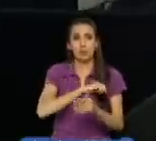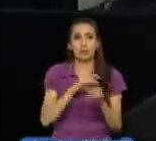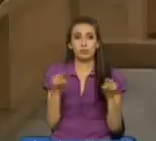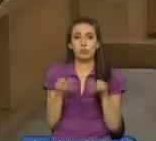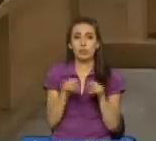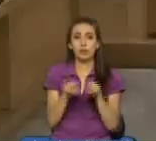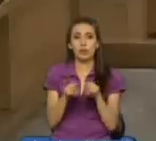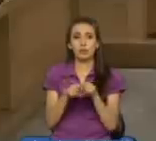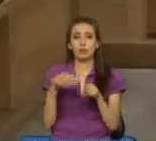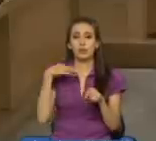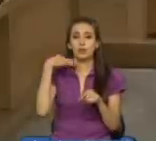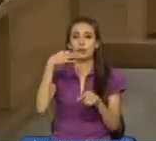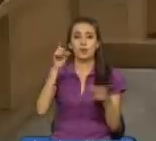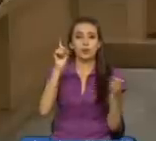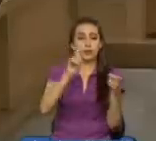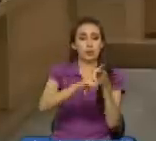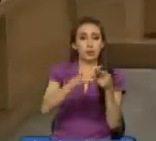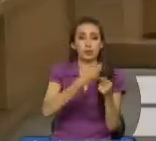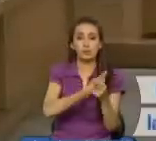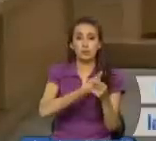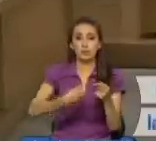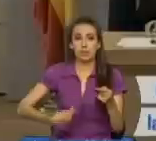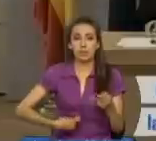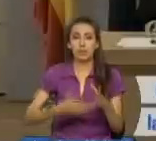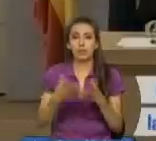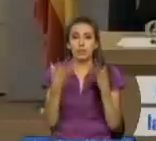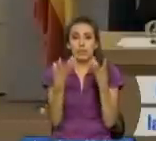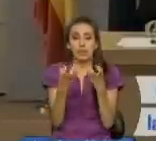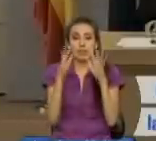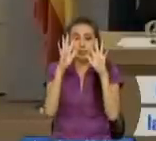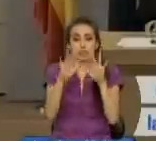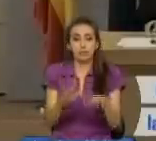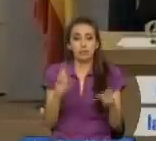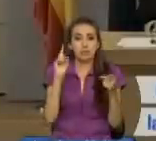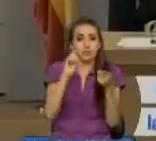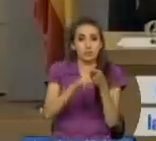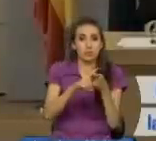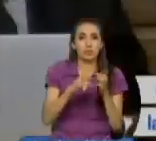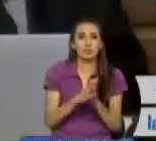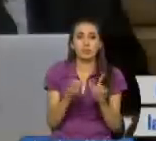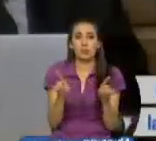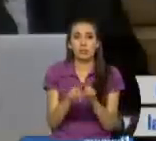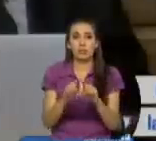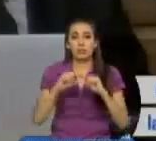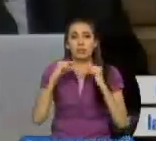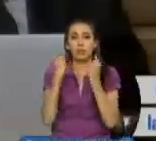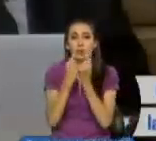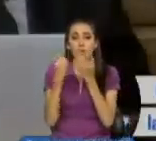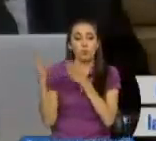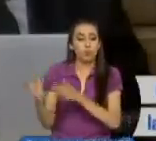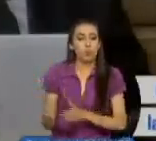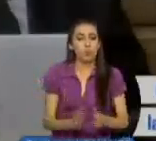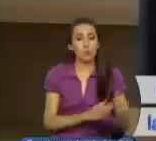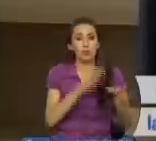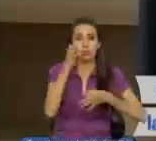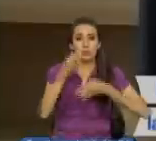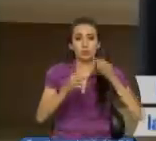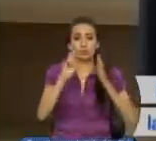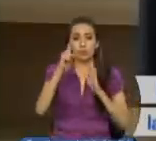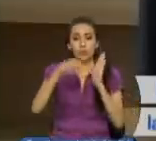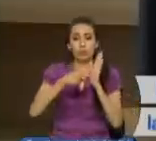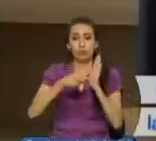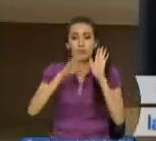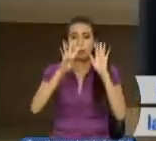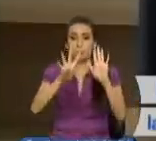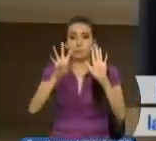por su condición de ex vicesecretario general exsecretario general y presidente del partido en el periodo juzgado entre